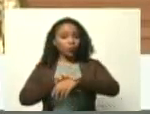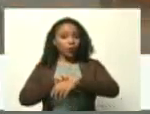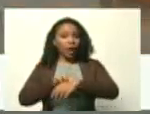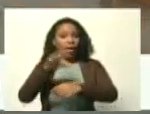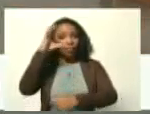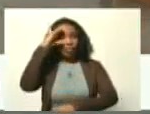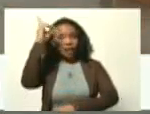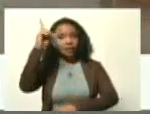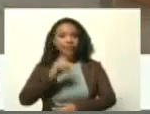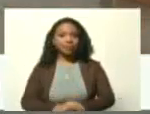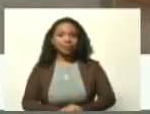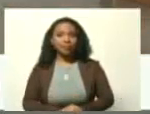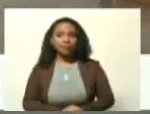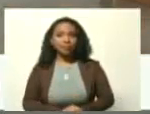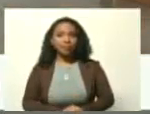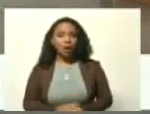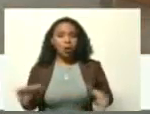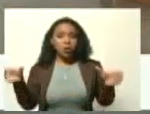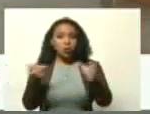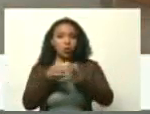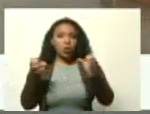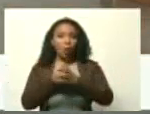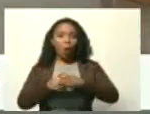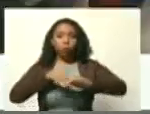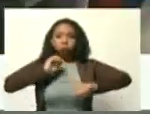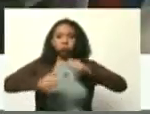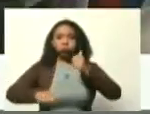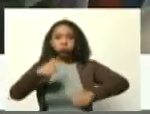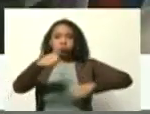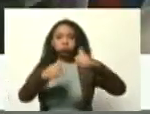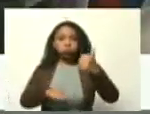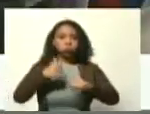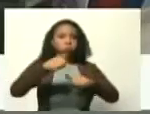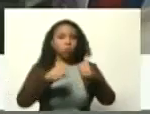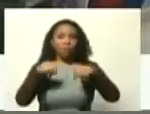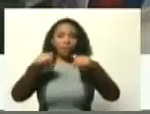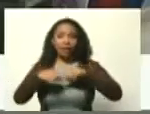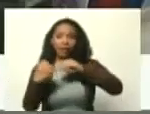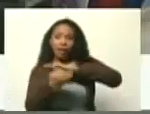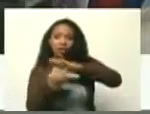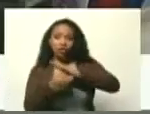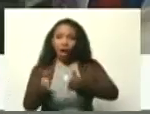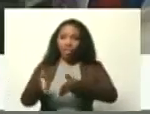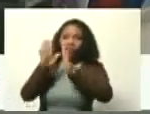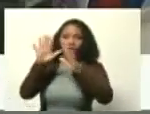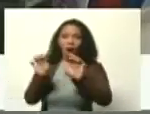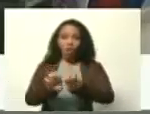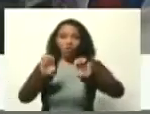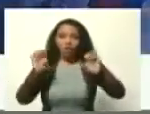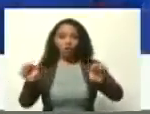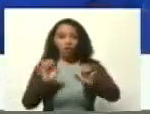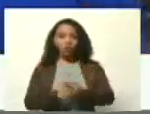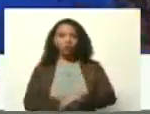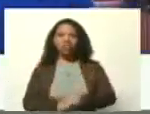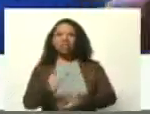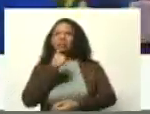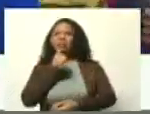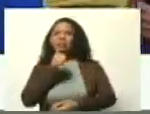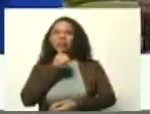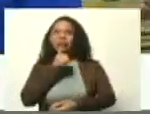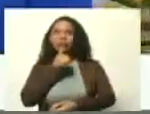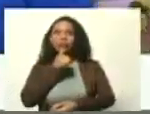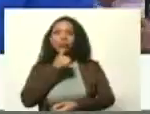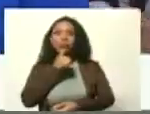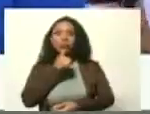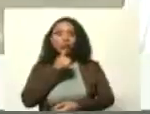Delcy Rodríguez, agrupaciones culturales de esta institución educativa, quienes